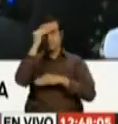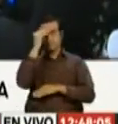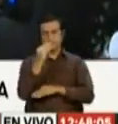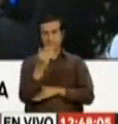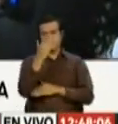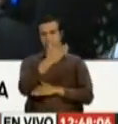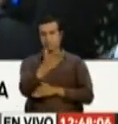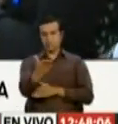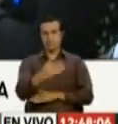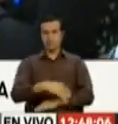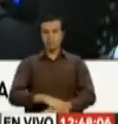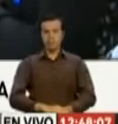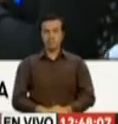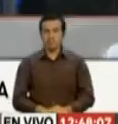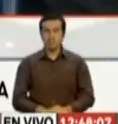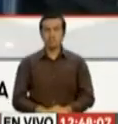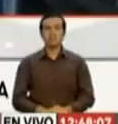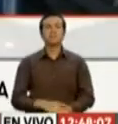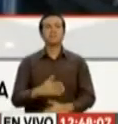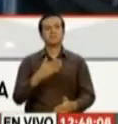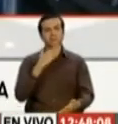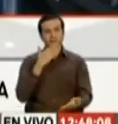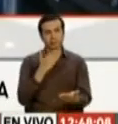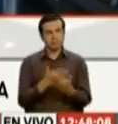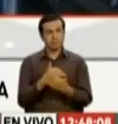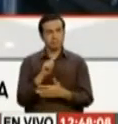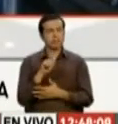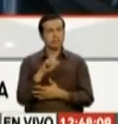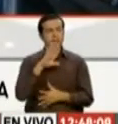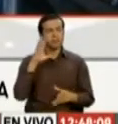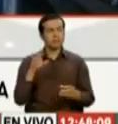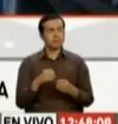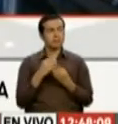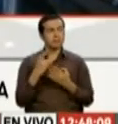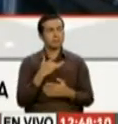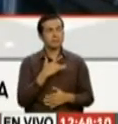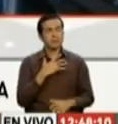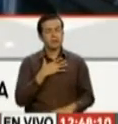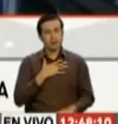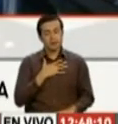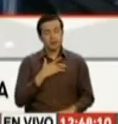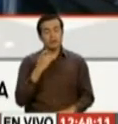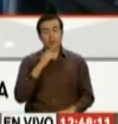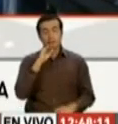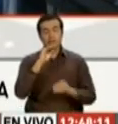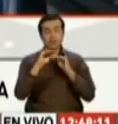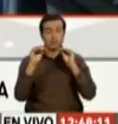días. Muchísimas gracias, Alex, por esta información. Lastimosamente, hay que